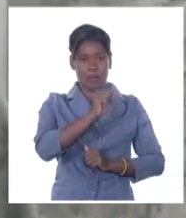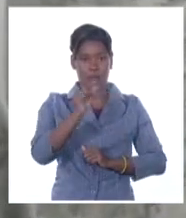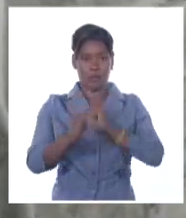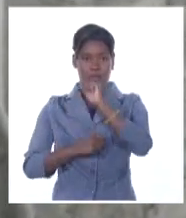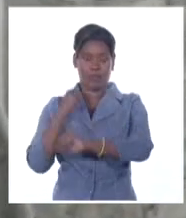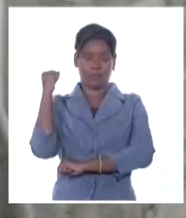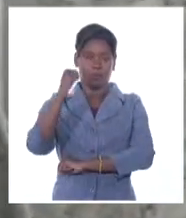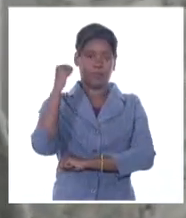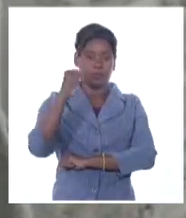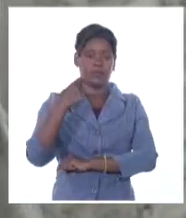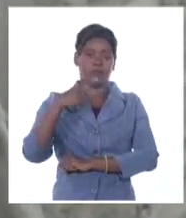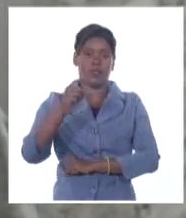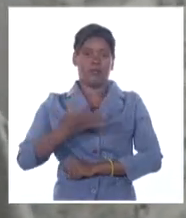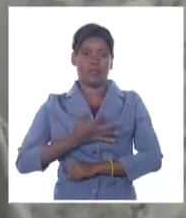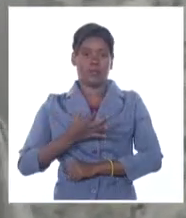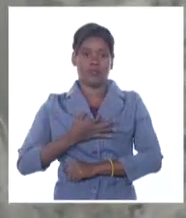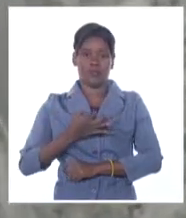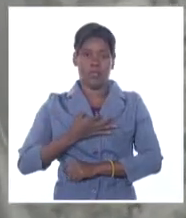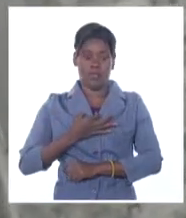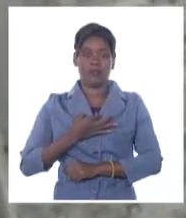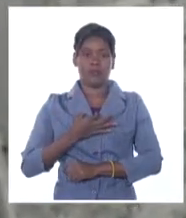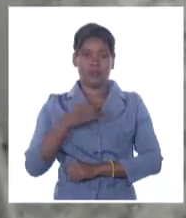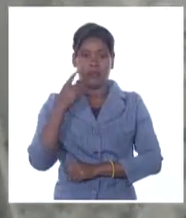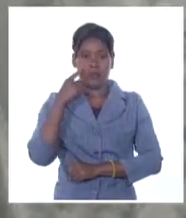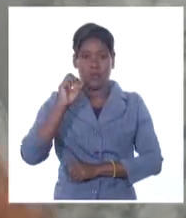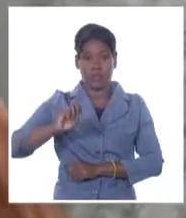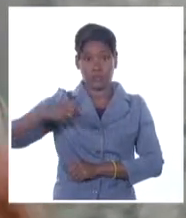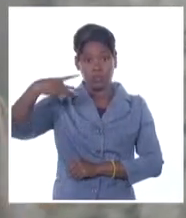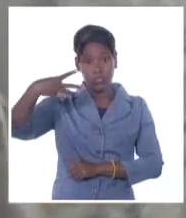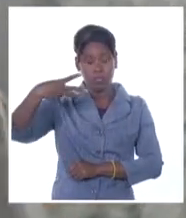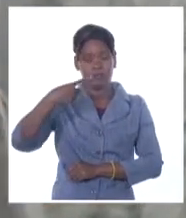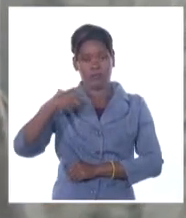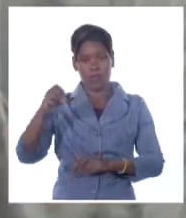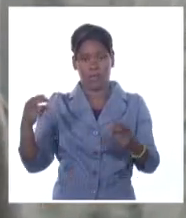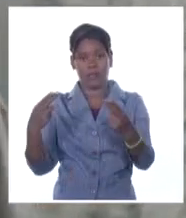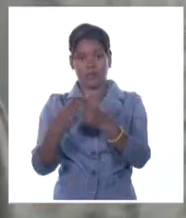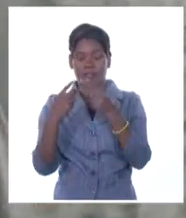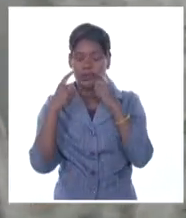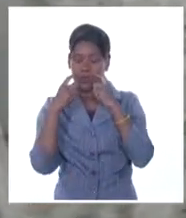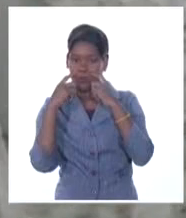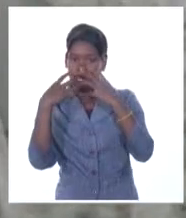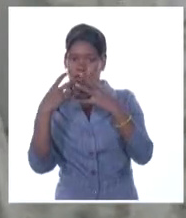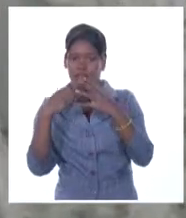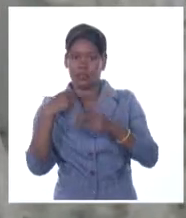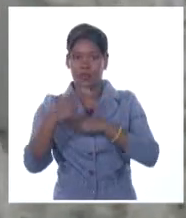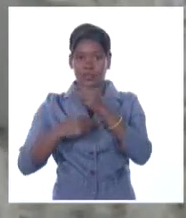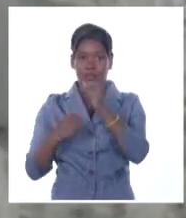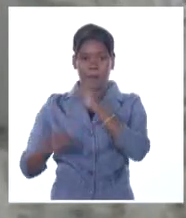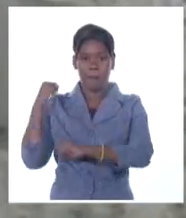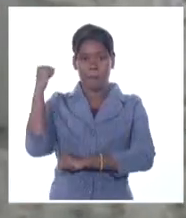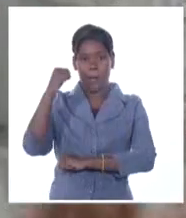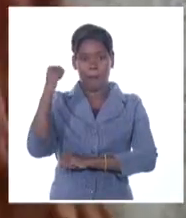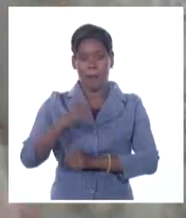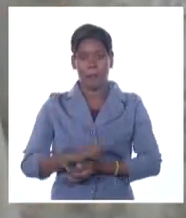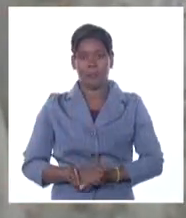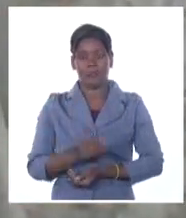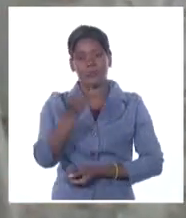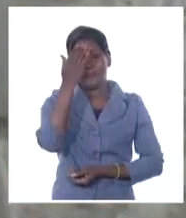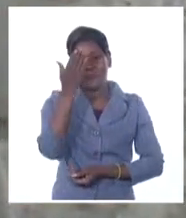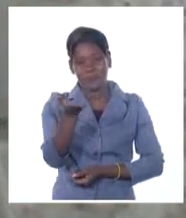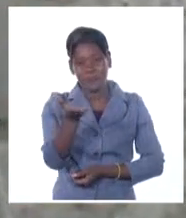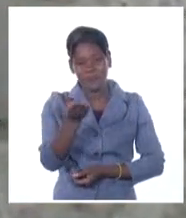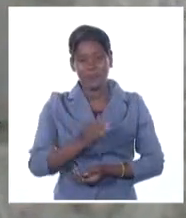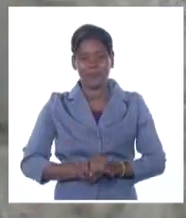estarán debutando: los bicampeones olímpicos Arlen López y Julio César Racruz, y segunda presentación de Zaidiel Horta. Gracias nuevamente por